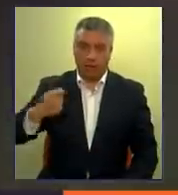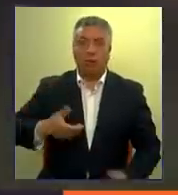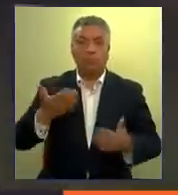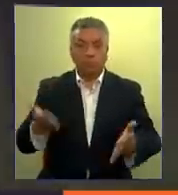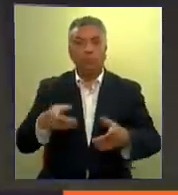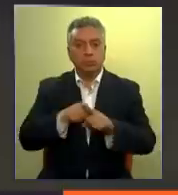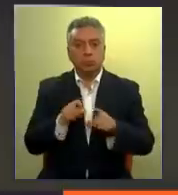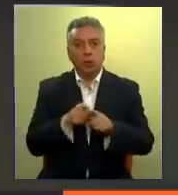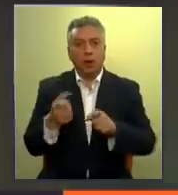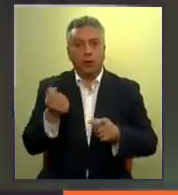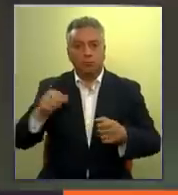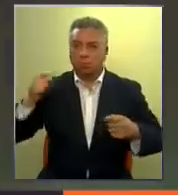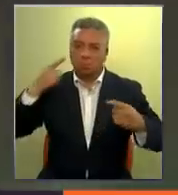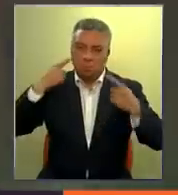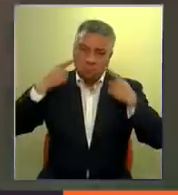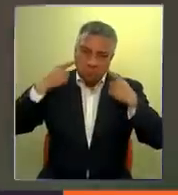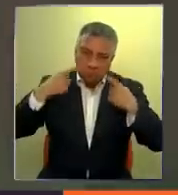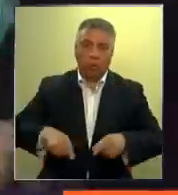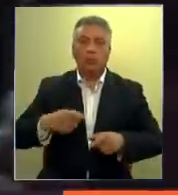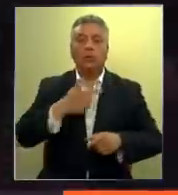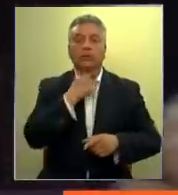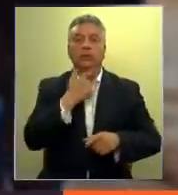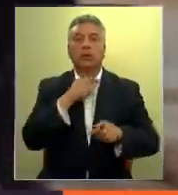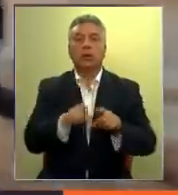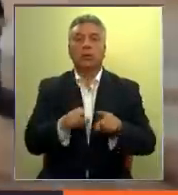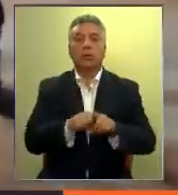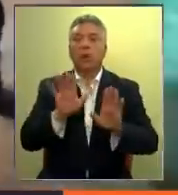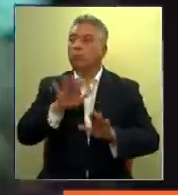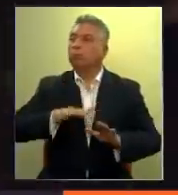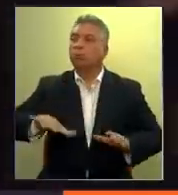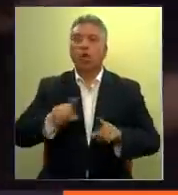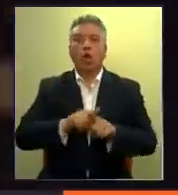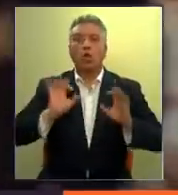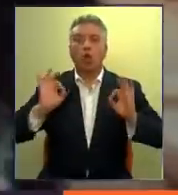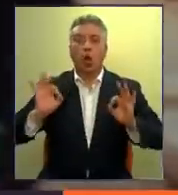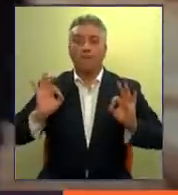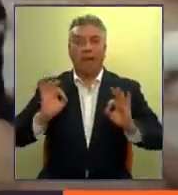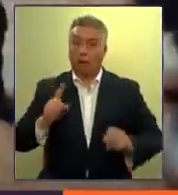advertencias y al riesgo, celebrar como si la situación fuera normal.